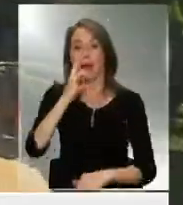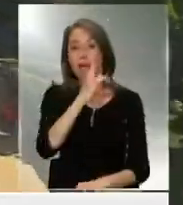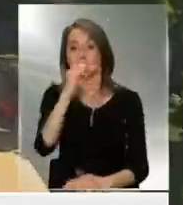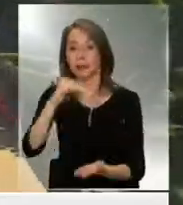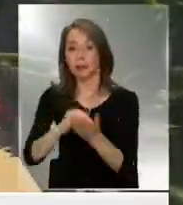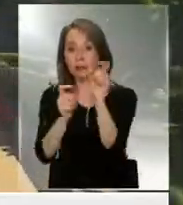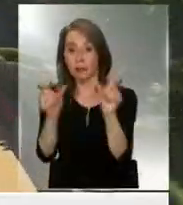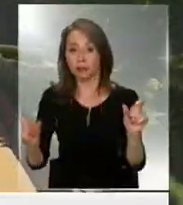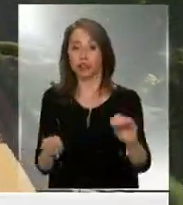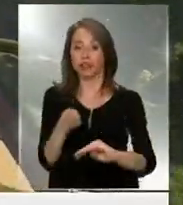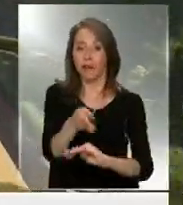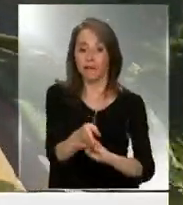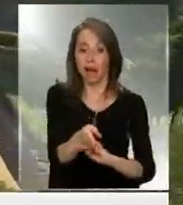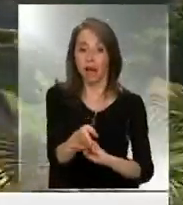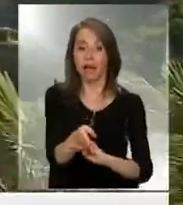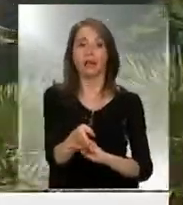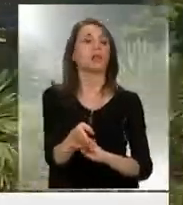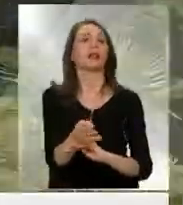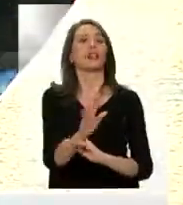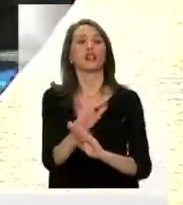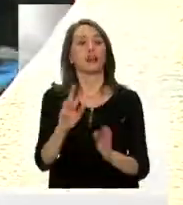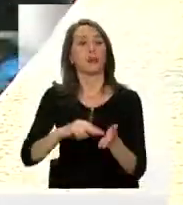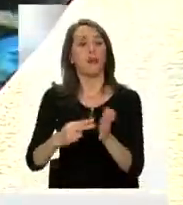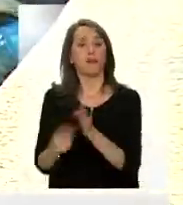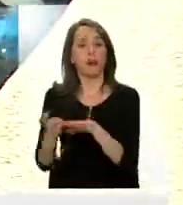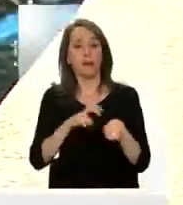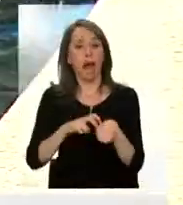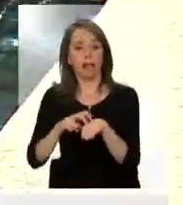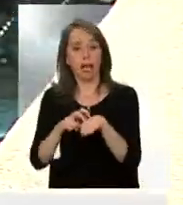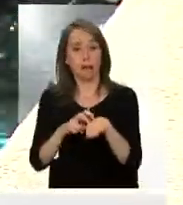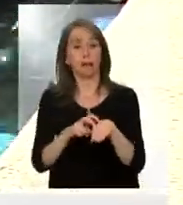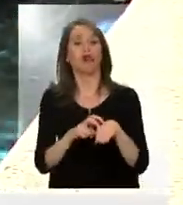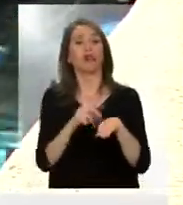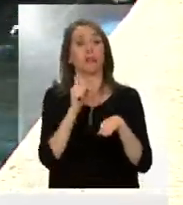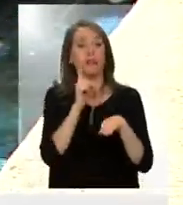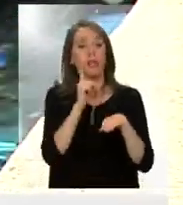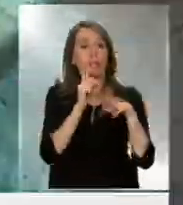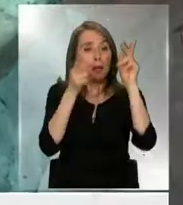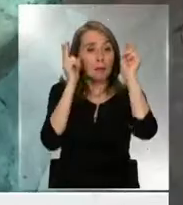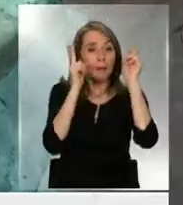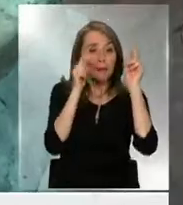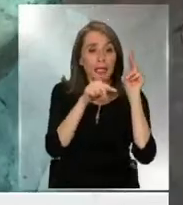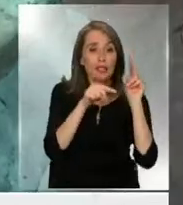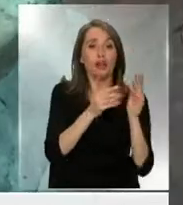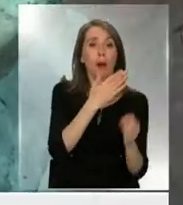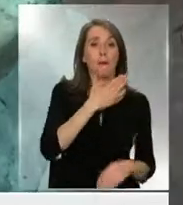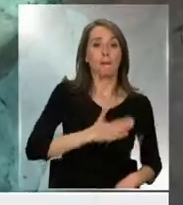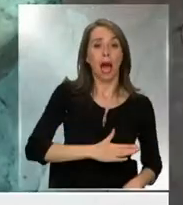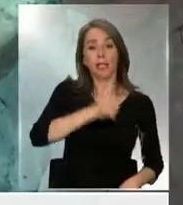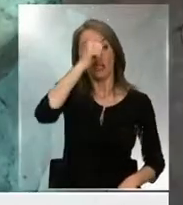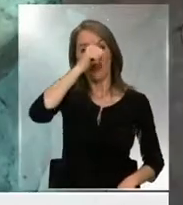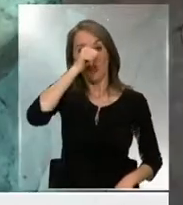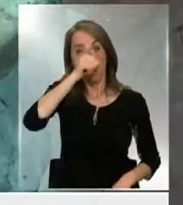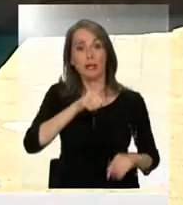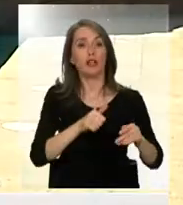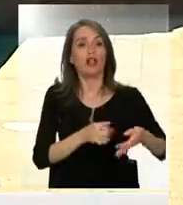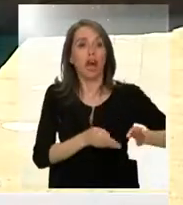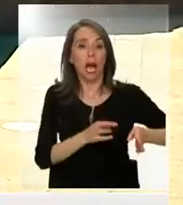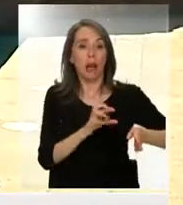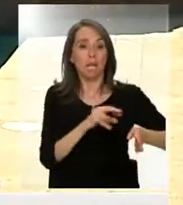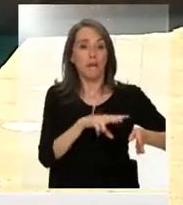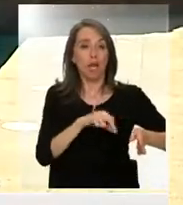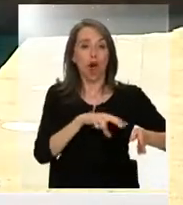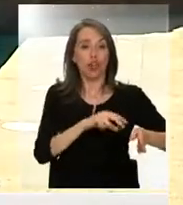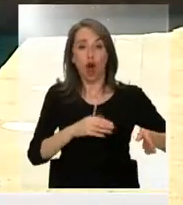personas. Y que el transporte no sea problema, porque buses ecológicos tendrán recorrido desde martes a domingo, desde Pío Nono o Pedro